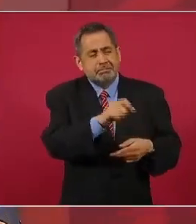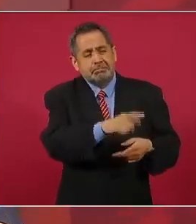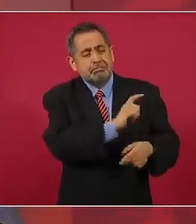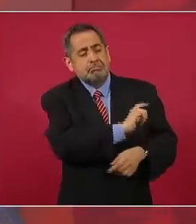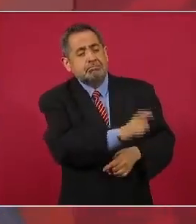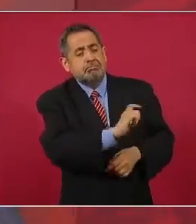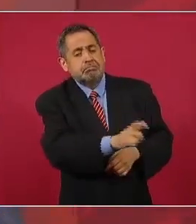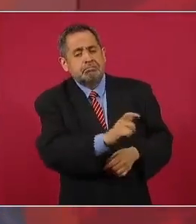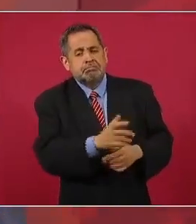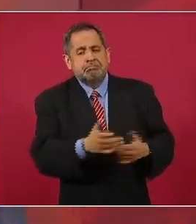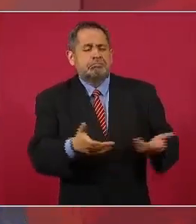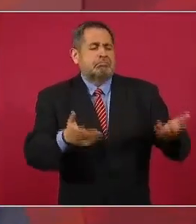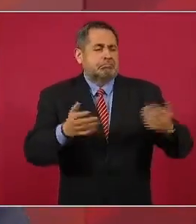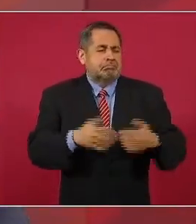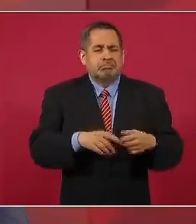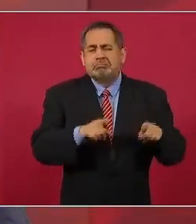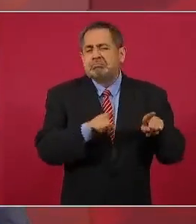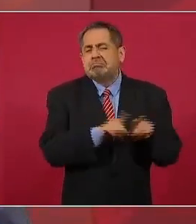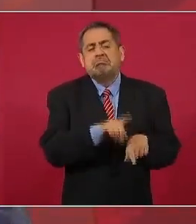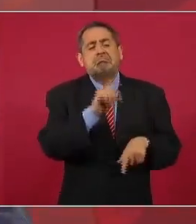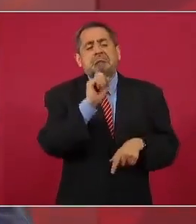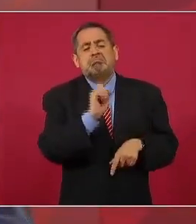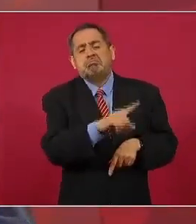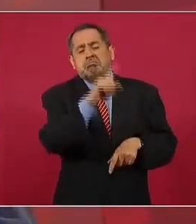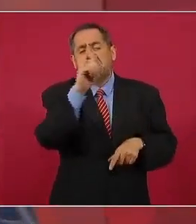pues es lo mismo.